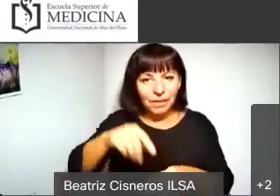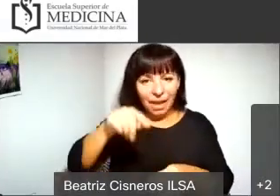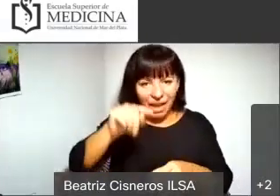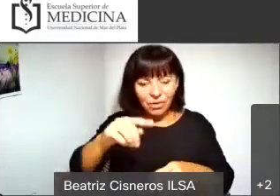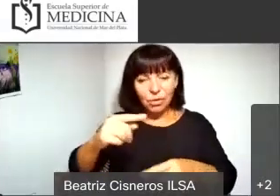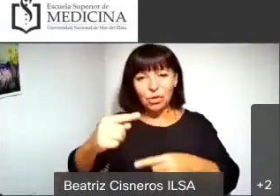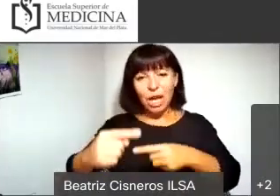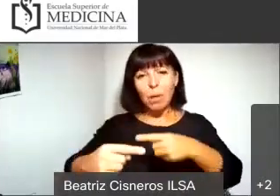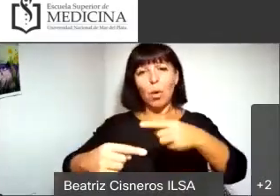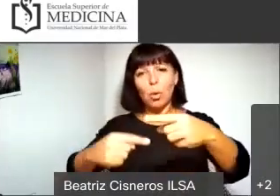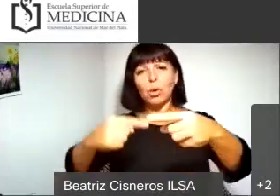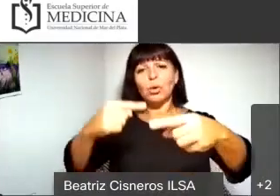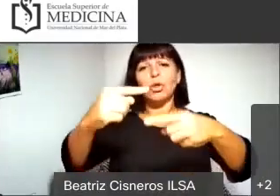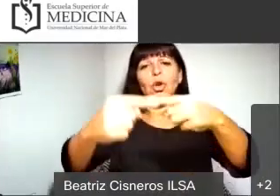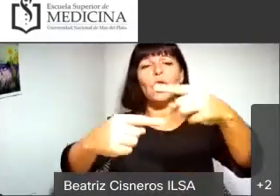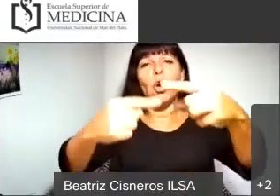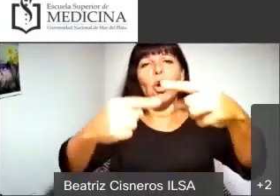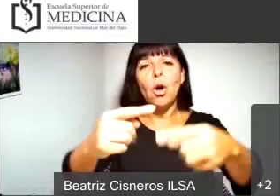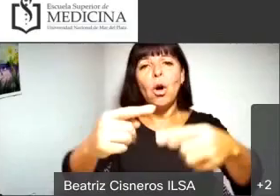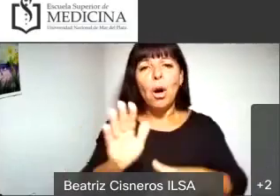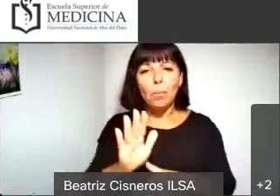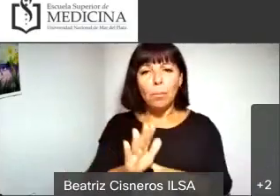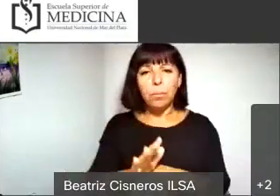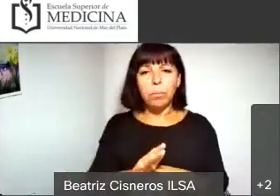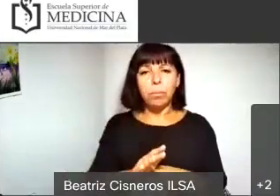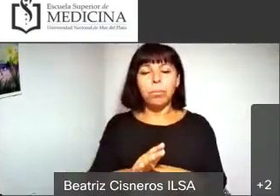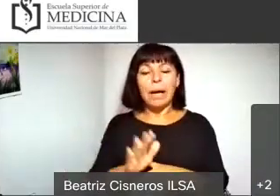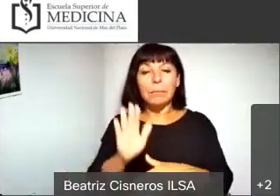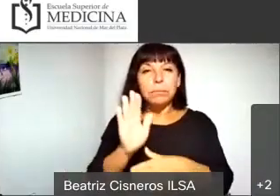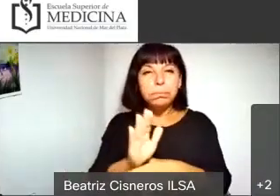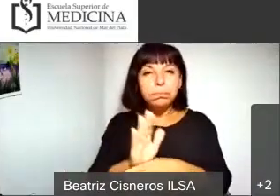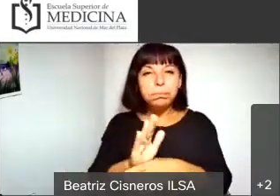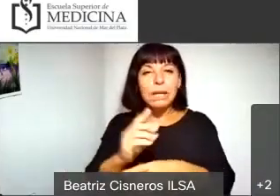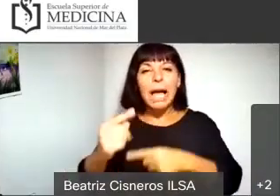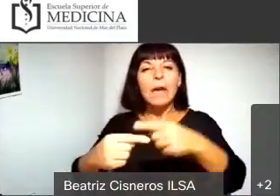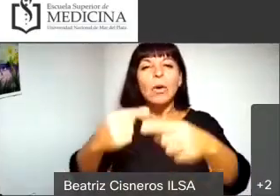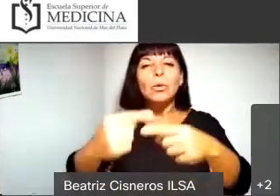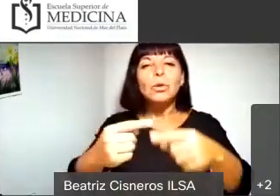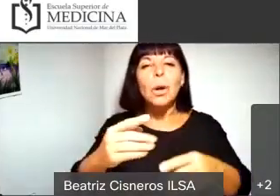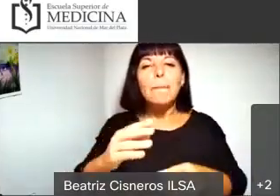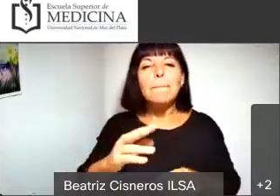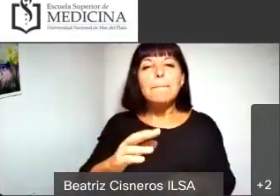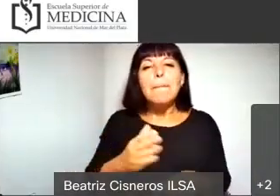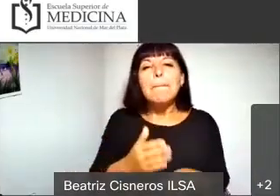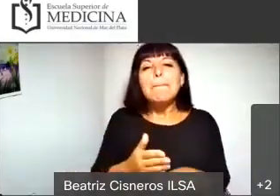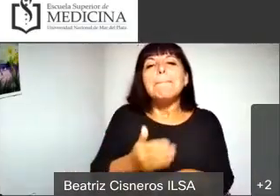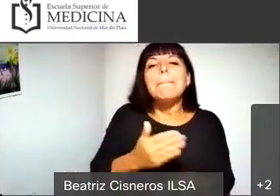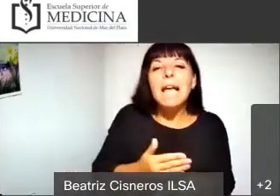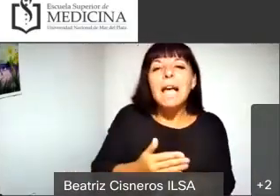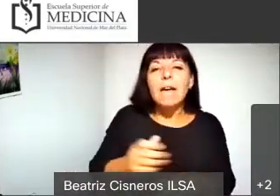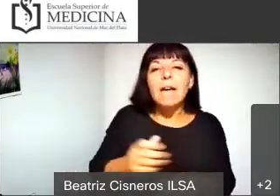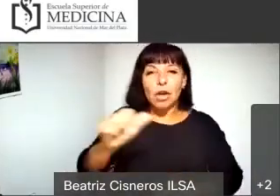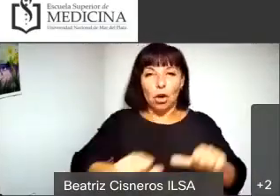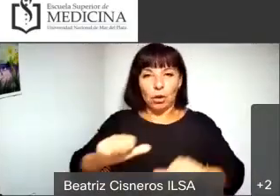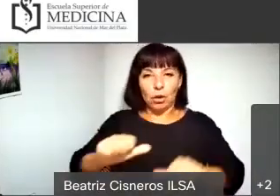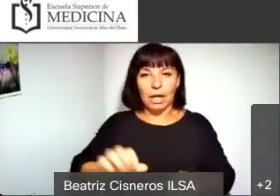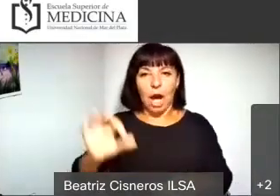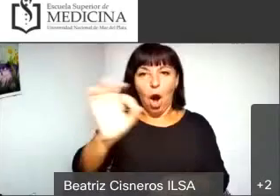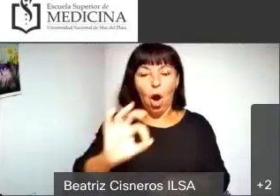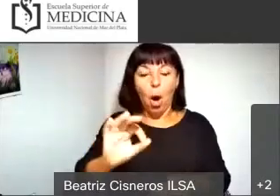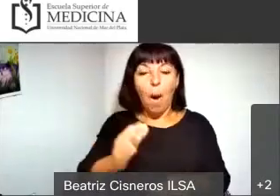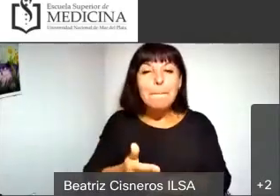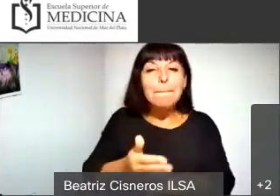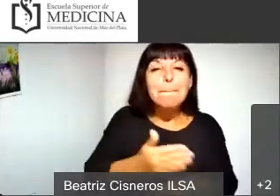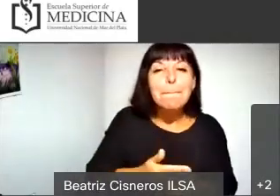evolución biológica, prebiológica o prebiótica. Esa es la segunda etapa. Y por